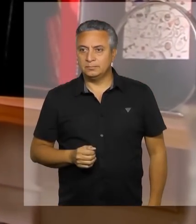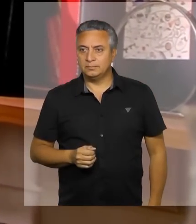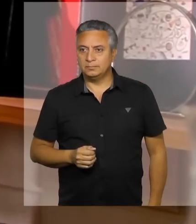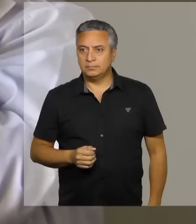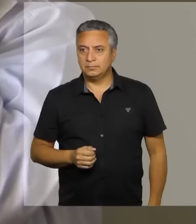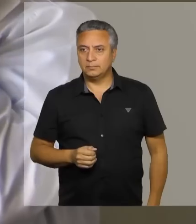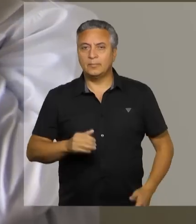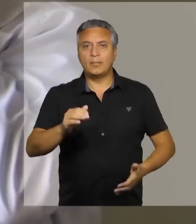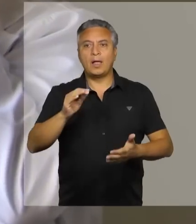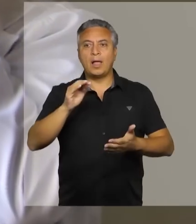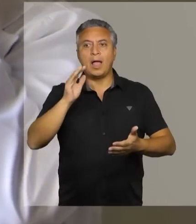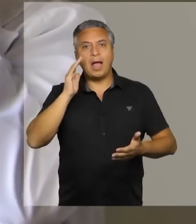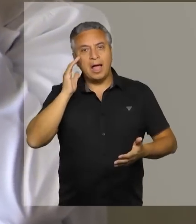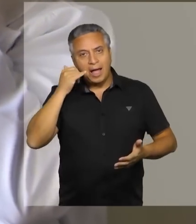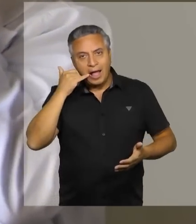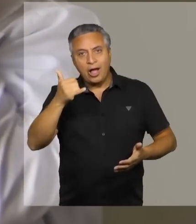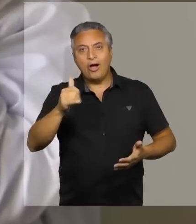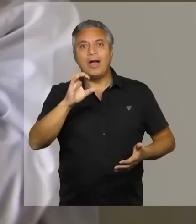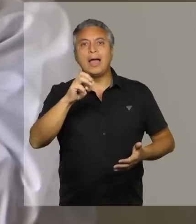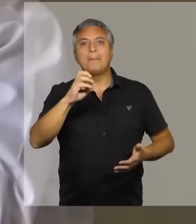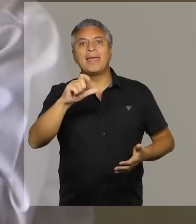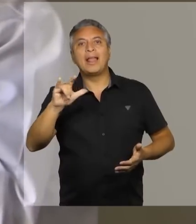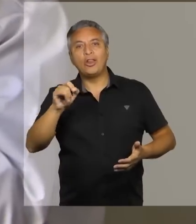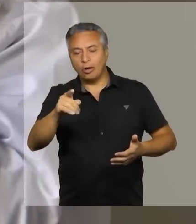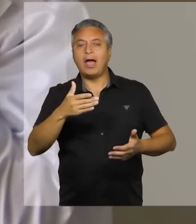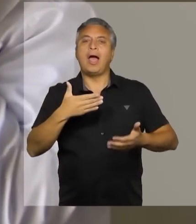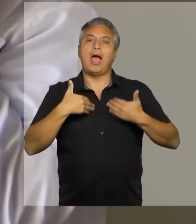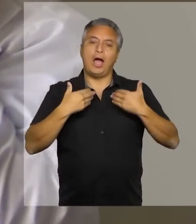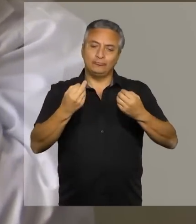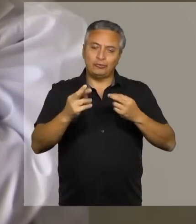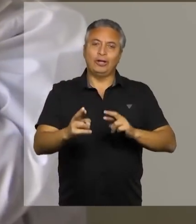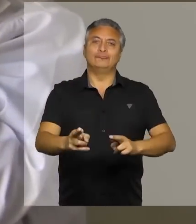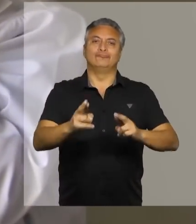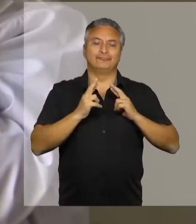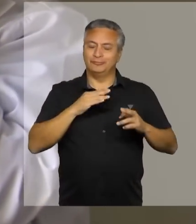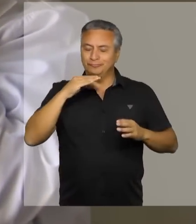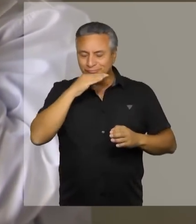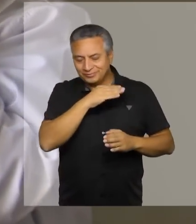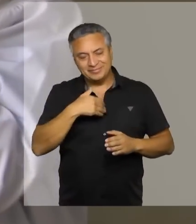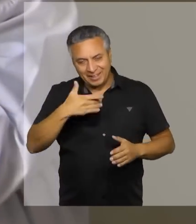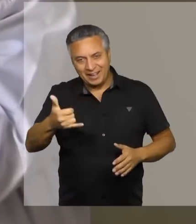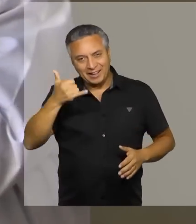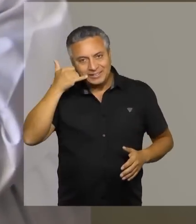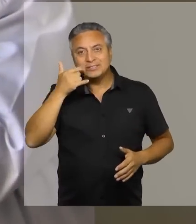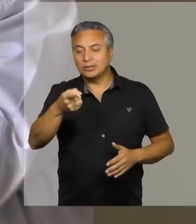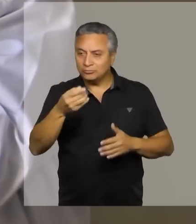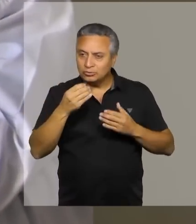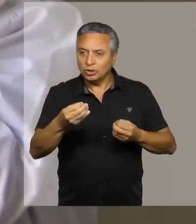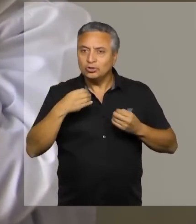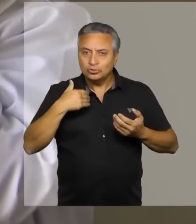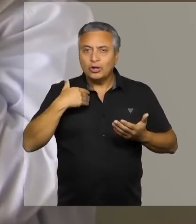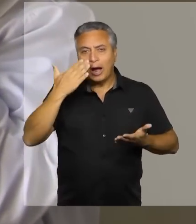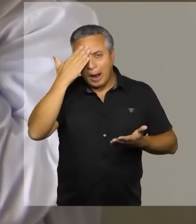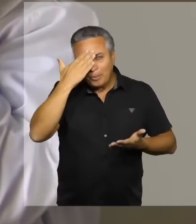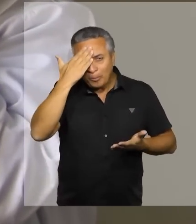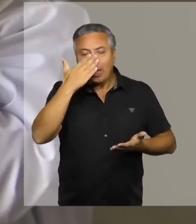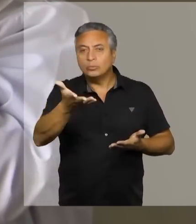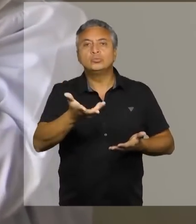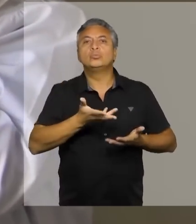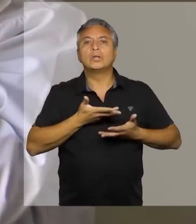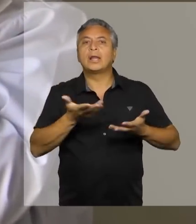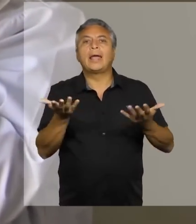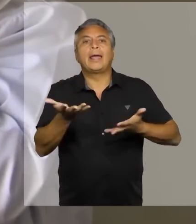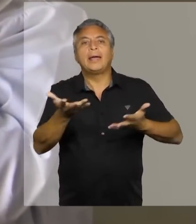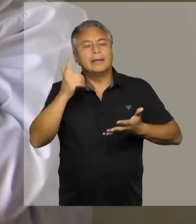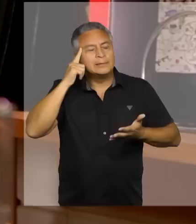Aló, Emilio. ¡Caco! Qué bueno que me respondiste a la primera. Sí, estaba preocupado. Cuéntame, ¿qué